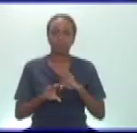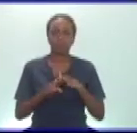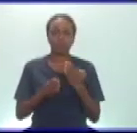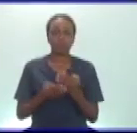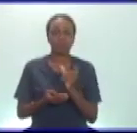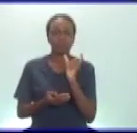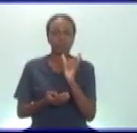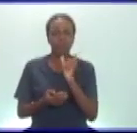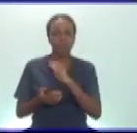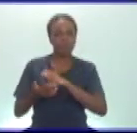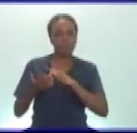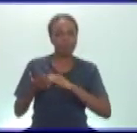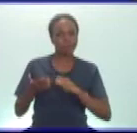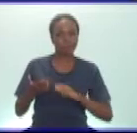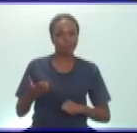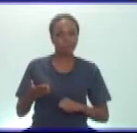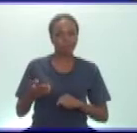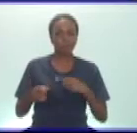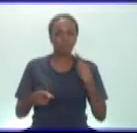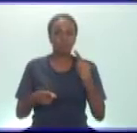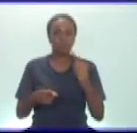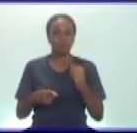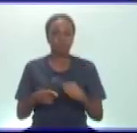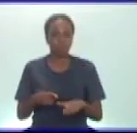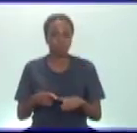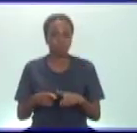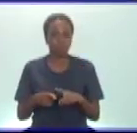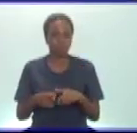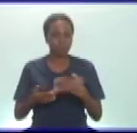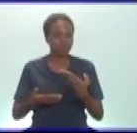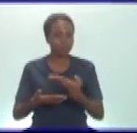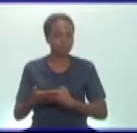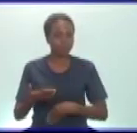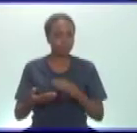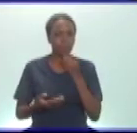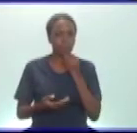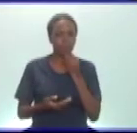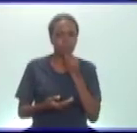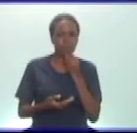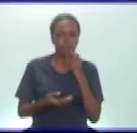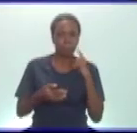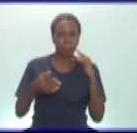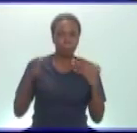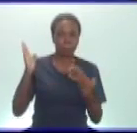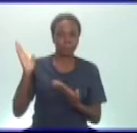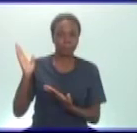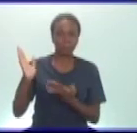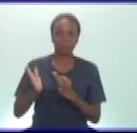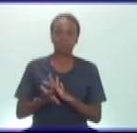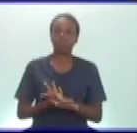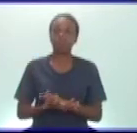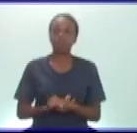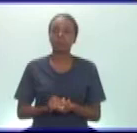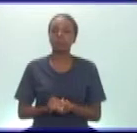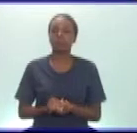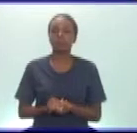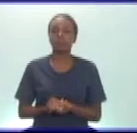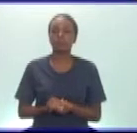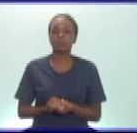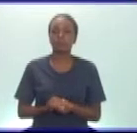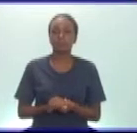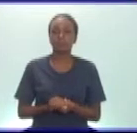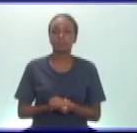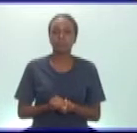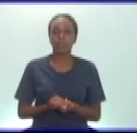este gran escritor. Pasemos entonces al segundo bloque del examen, que es el de léxico y ortografía. Del texto usted debe